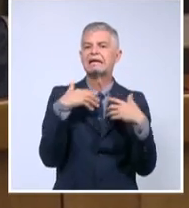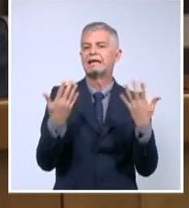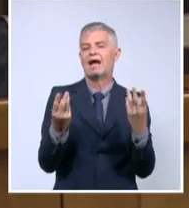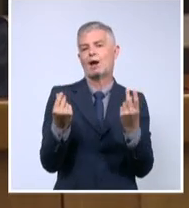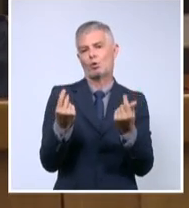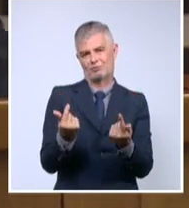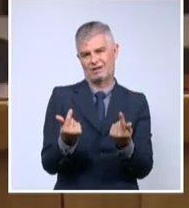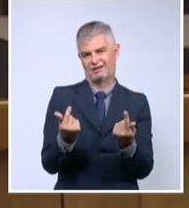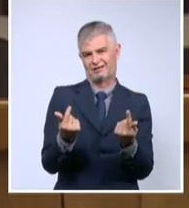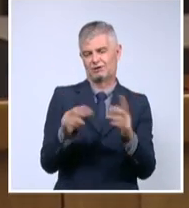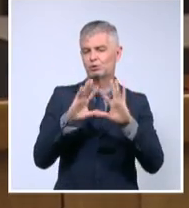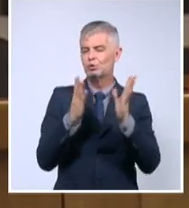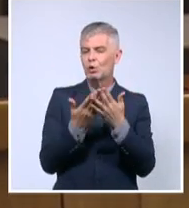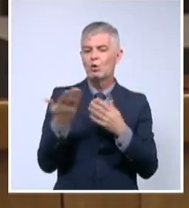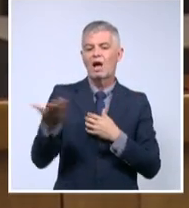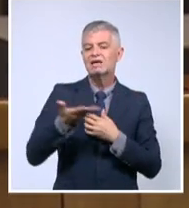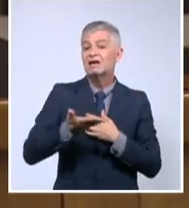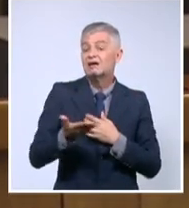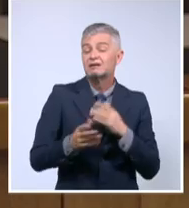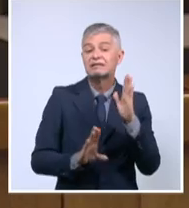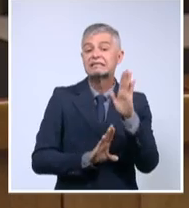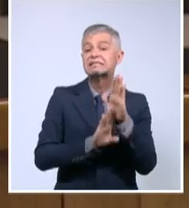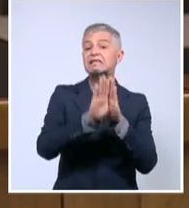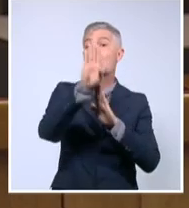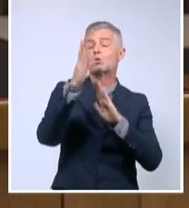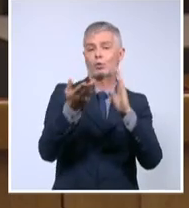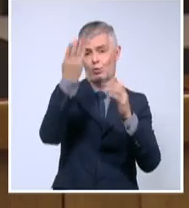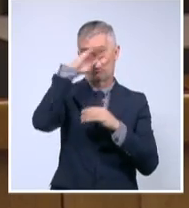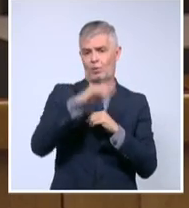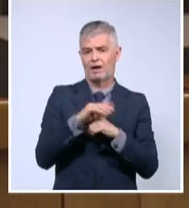acelerar el desarrollo del país. Ya no podemos